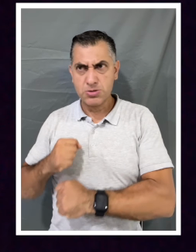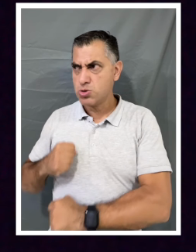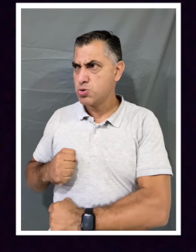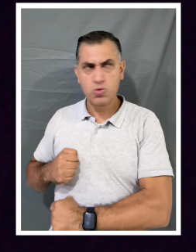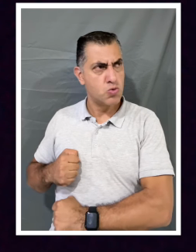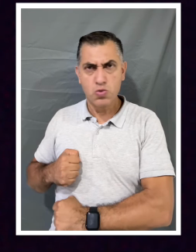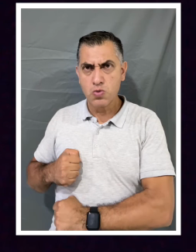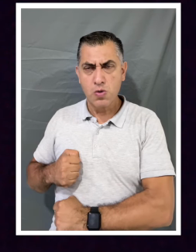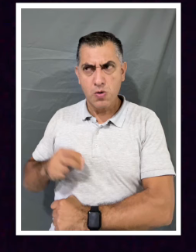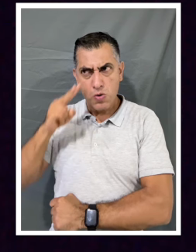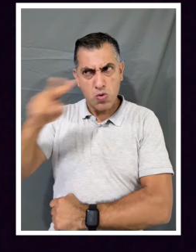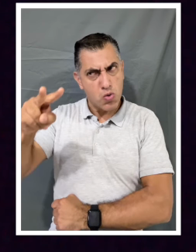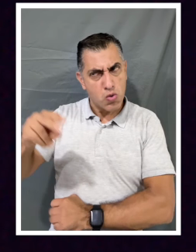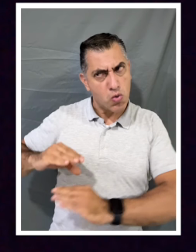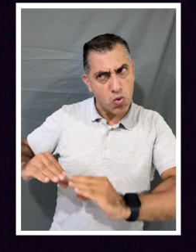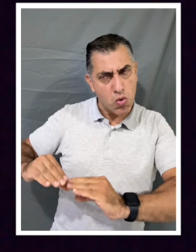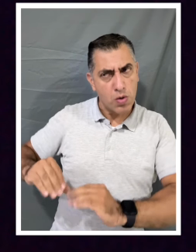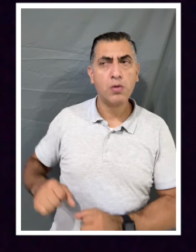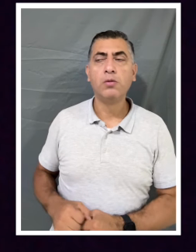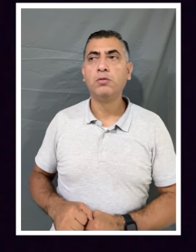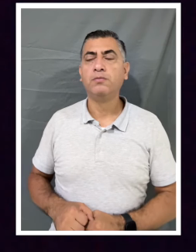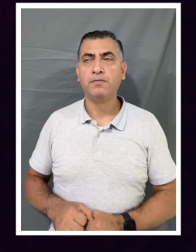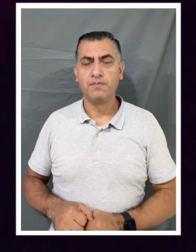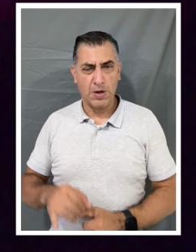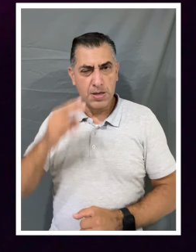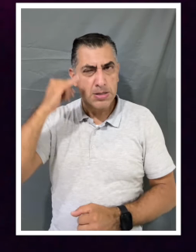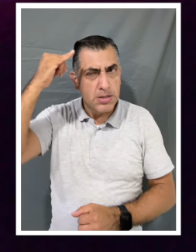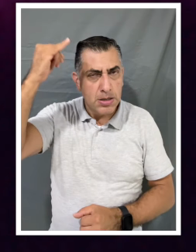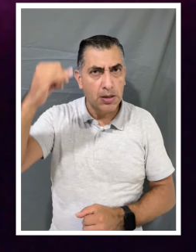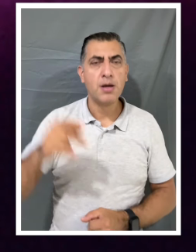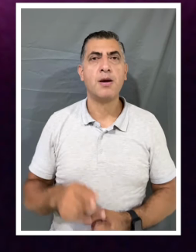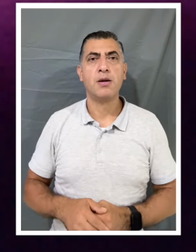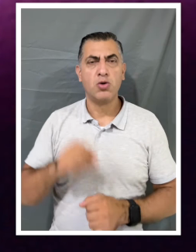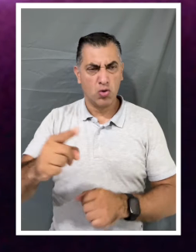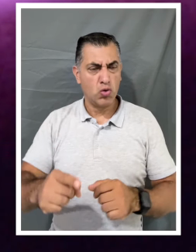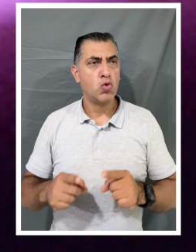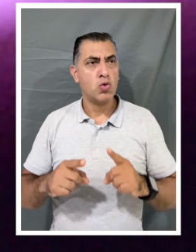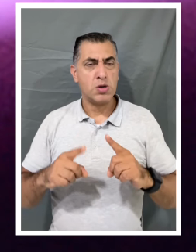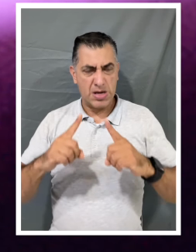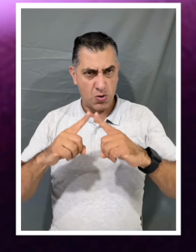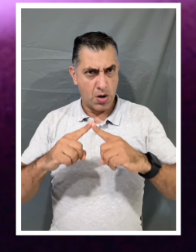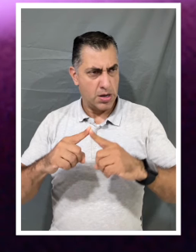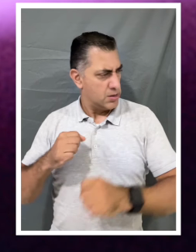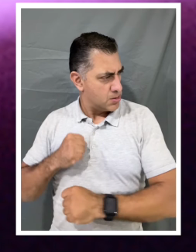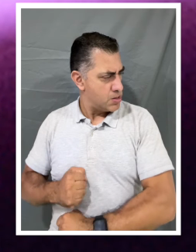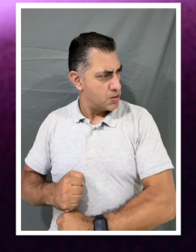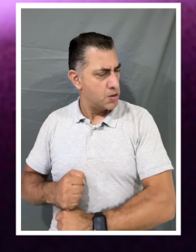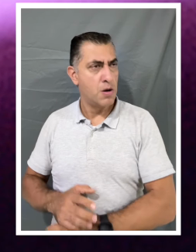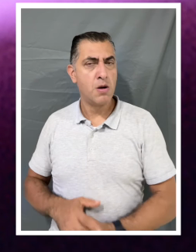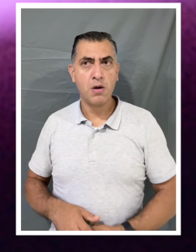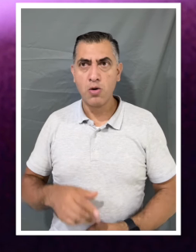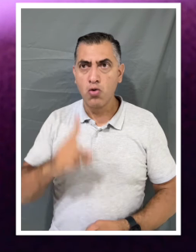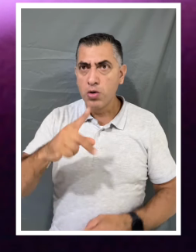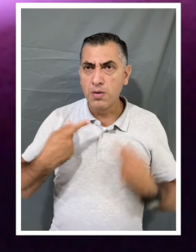guardando la seguridad de la reina puedes imaginar que tu papel en la iglesia primero es el de ser un guardia Y